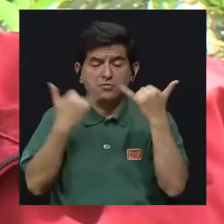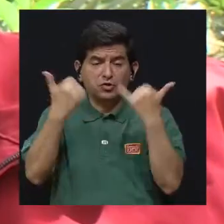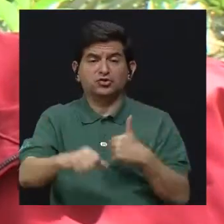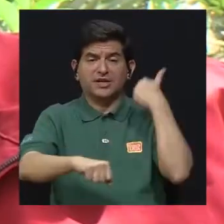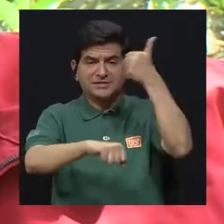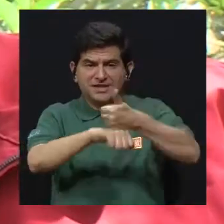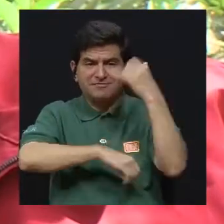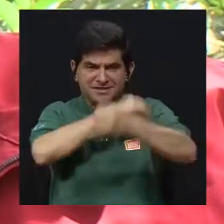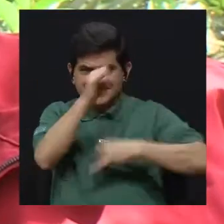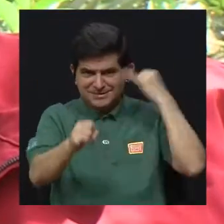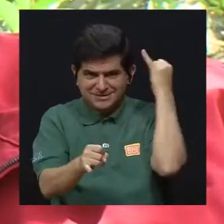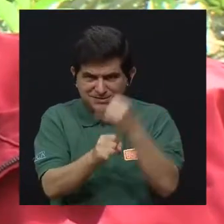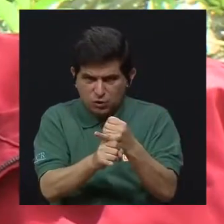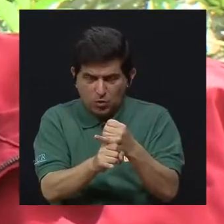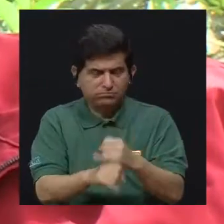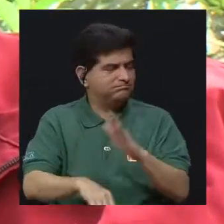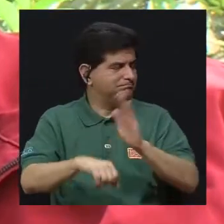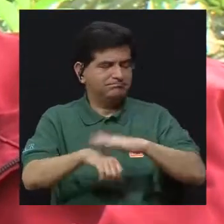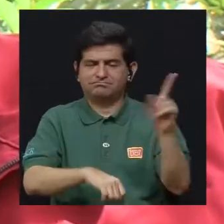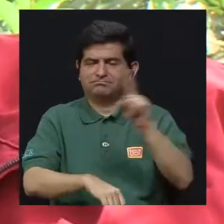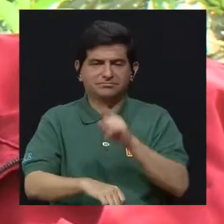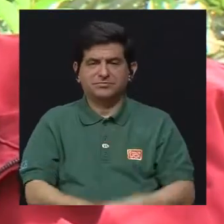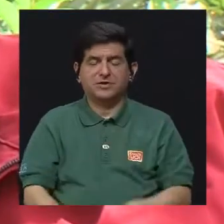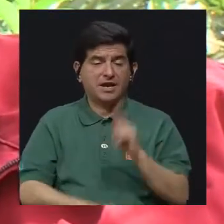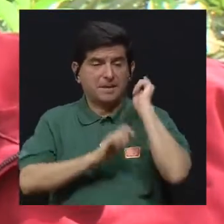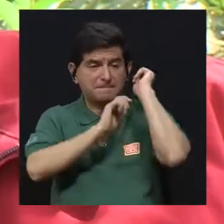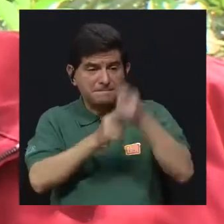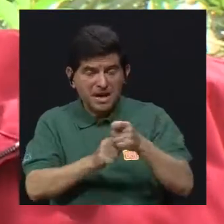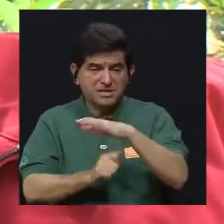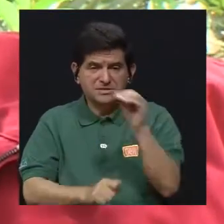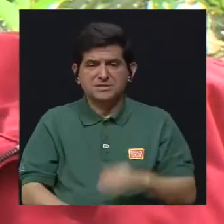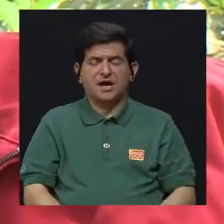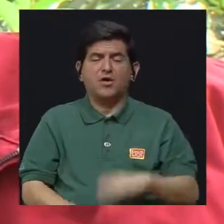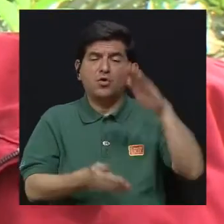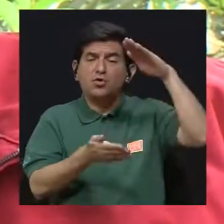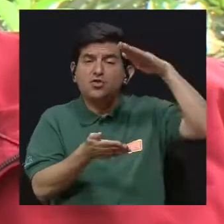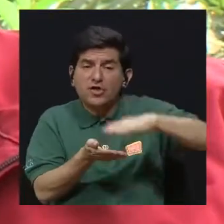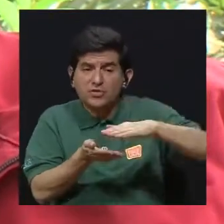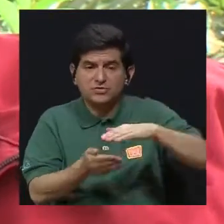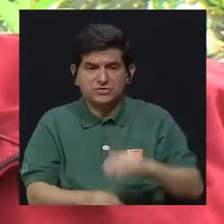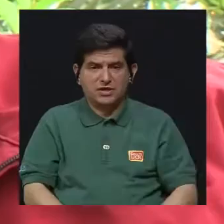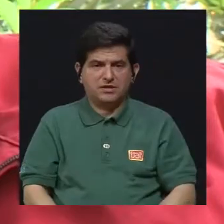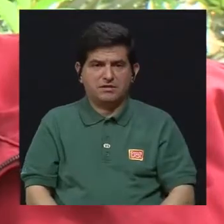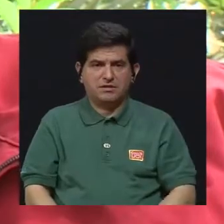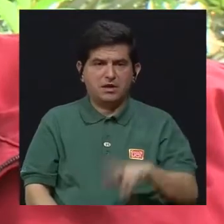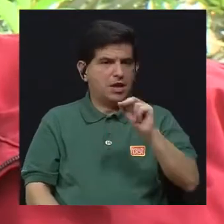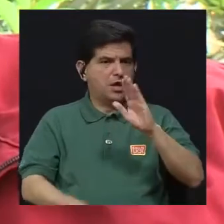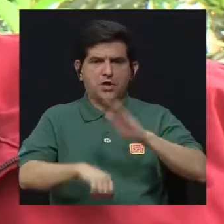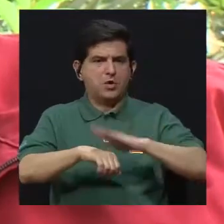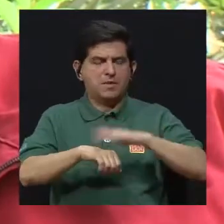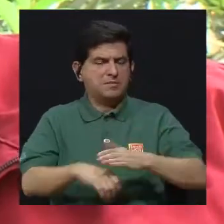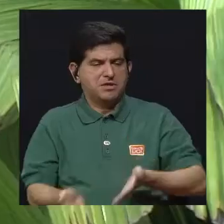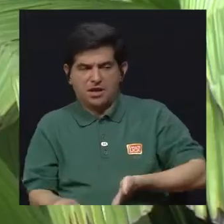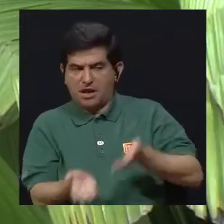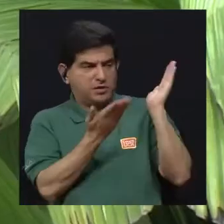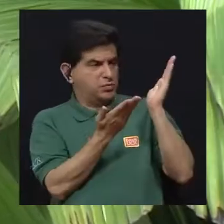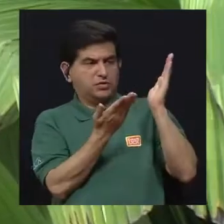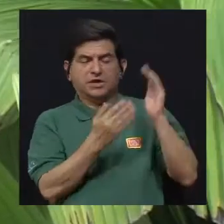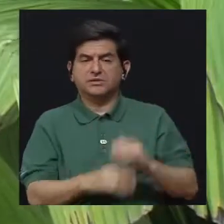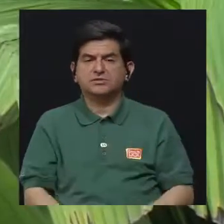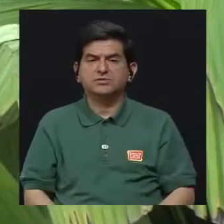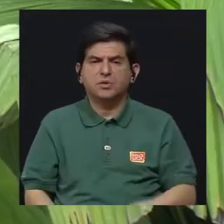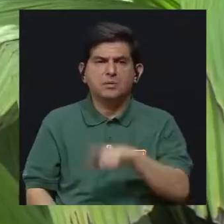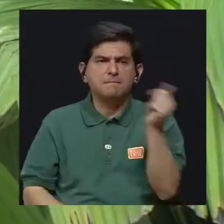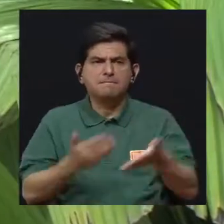había establecido a nivel internacional de no permitir más la pesca o por lo menos reducirla y no permitir la exportación,